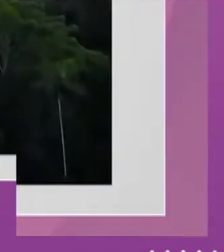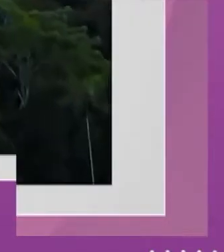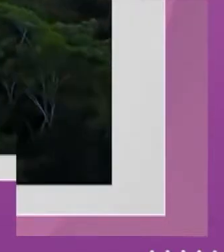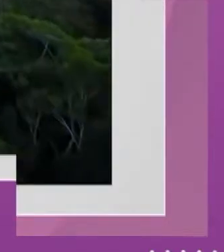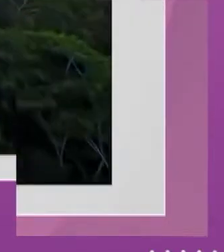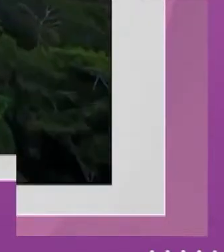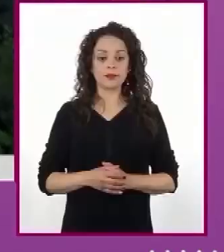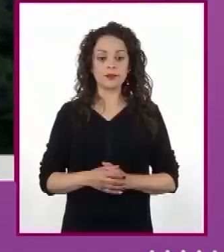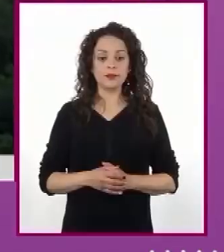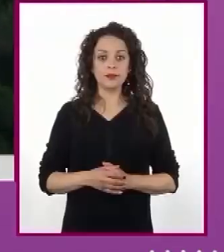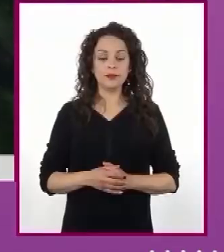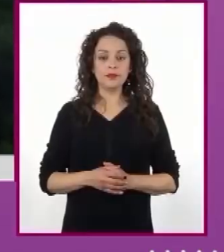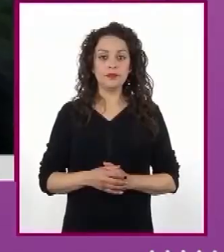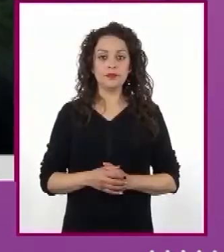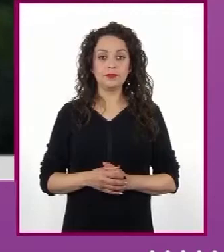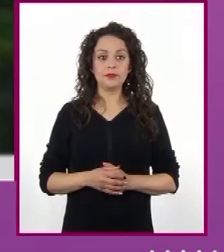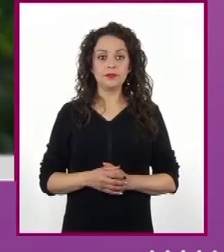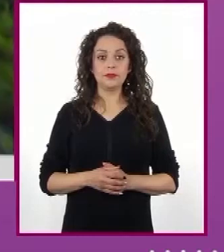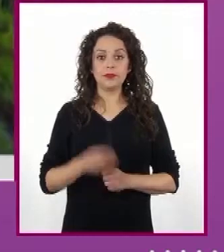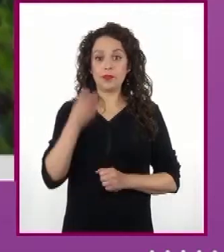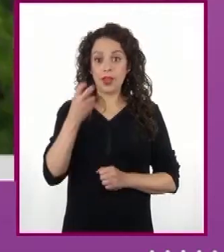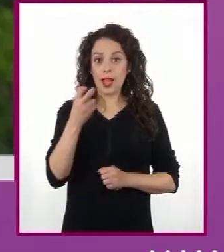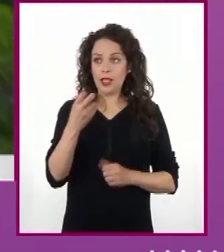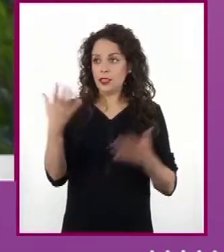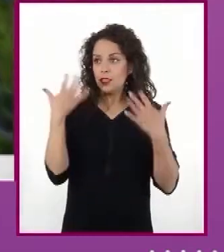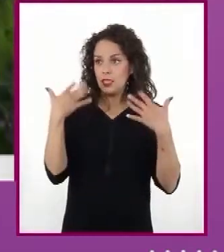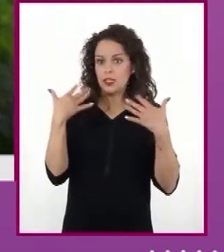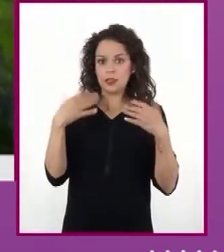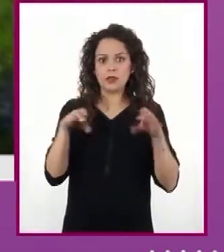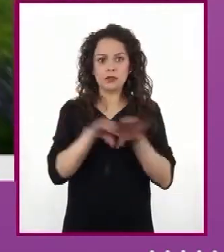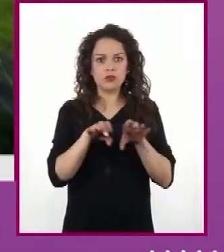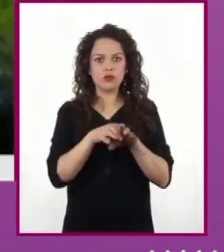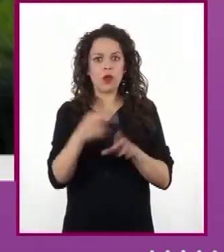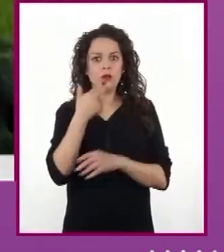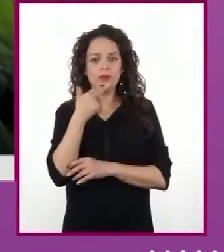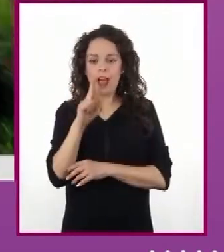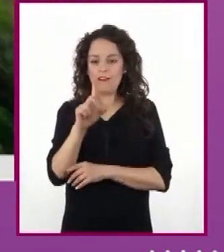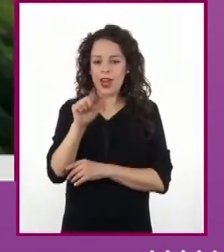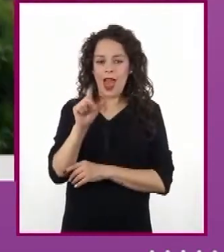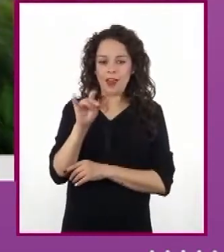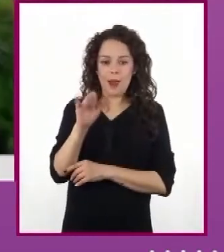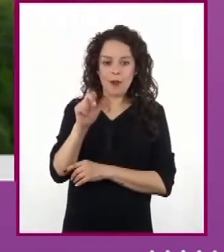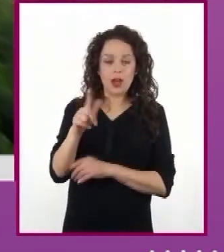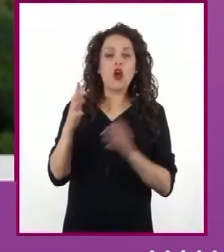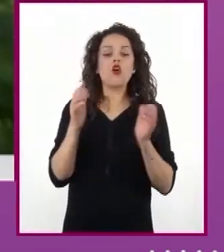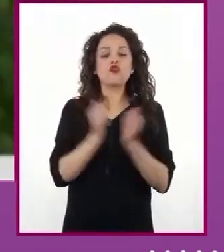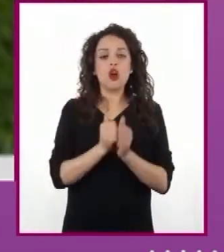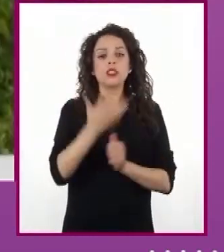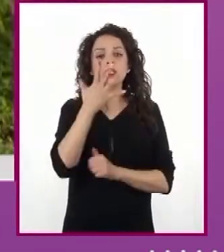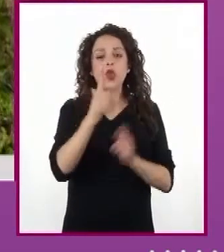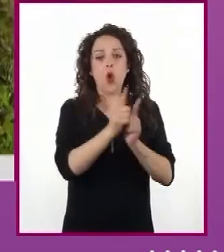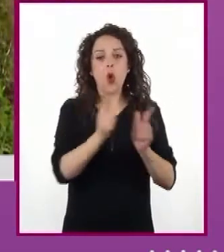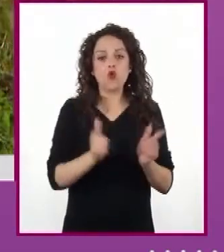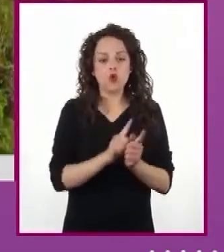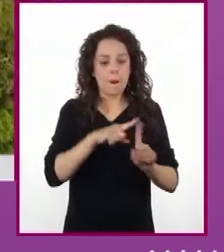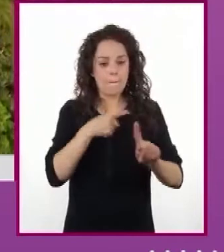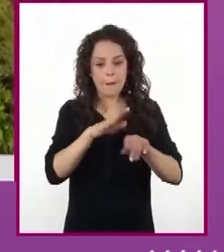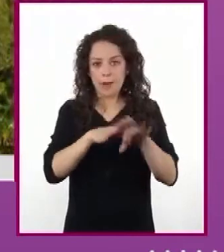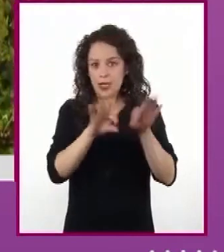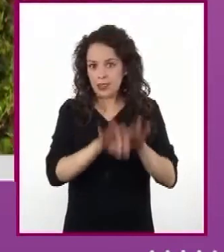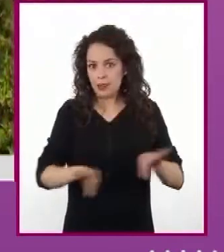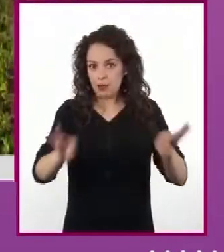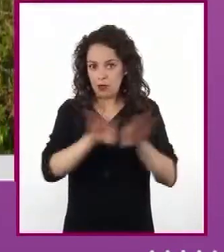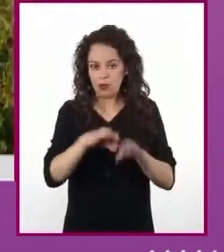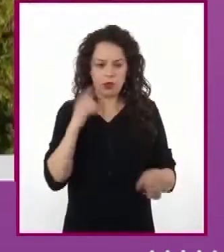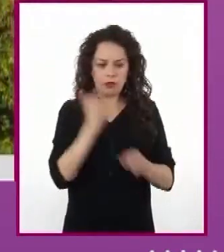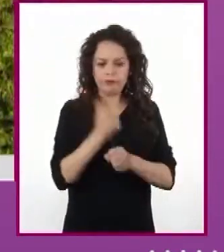La clasificación climática de Köppen divide los climas del mundo por su temperatura en 5 grupos principales, identificados